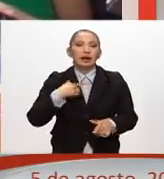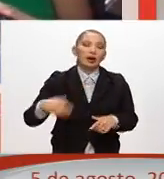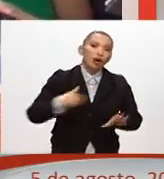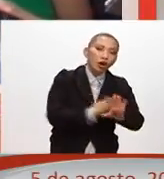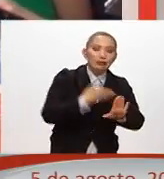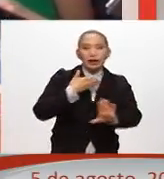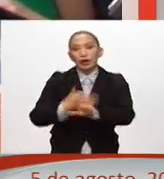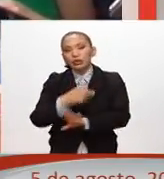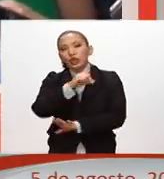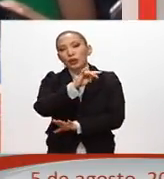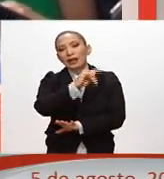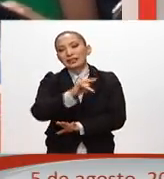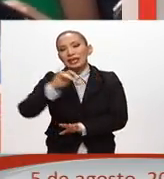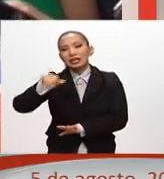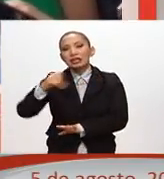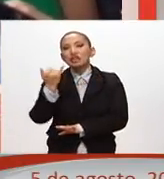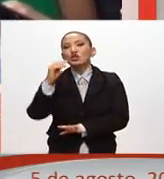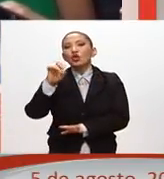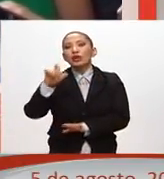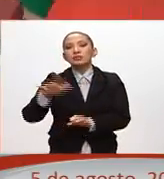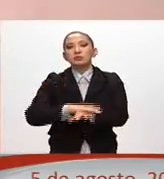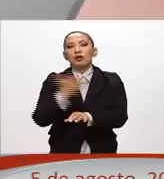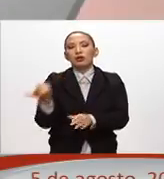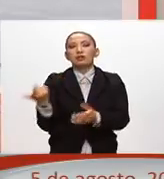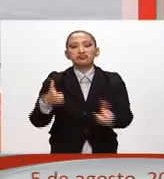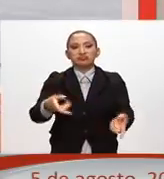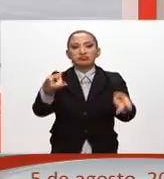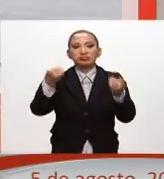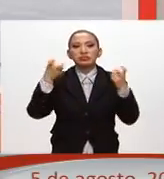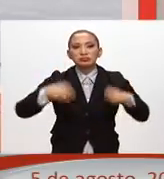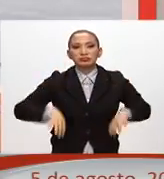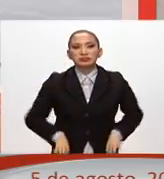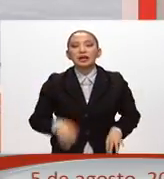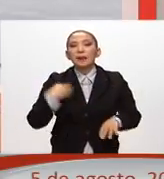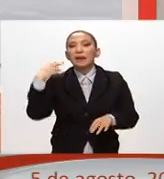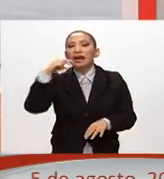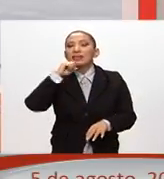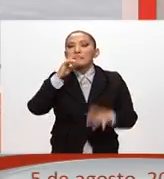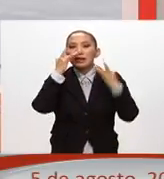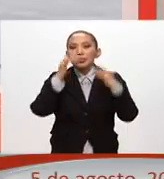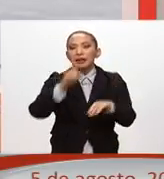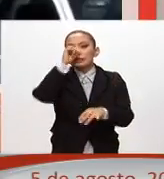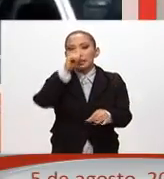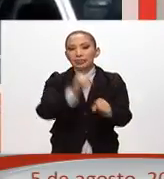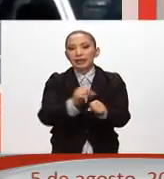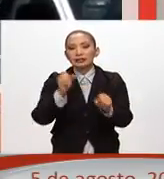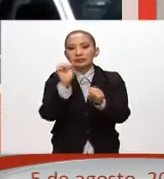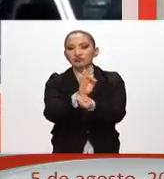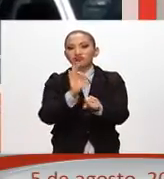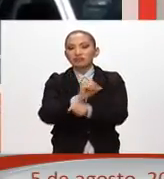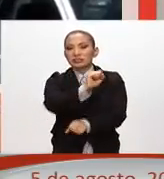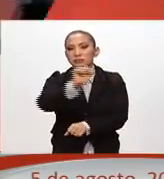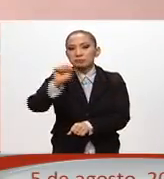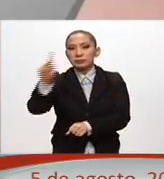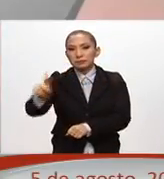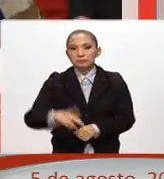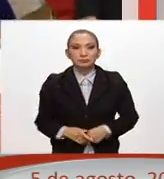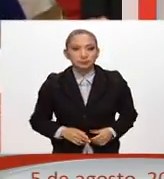cruzado entre Javier Duarte y Miguel Ángel Yunes por corrupción. También en Veracruz renuncia el secretario de Seguridad